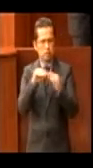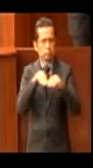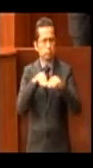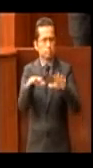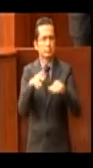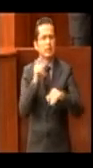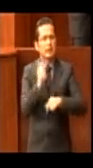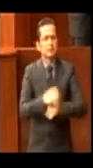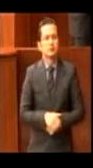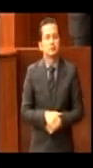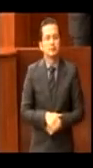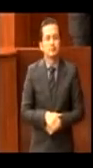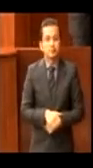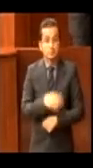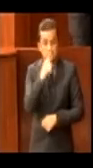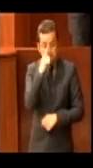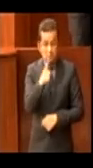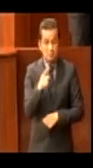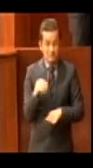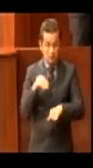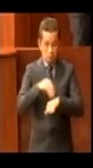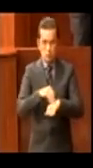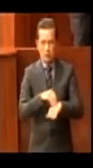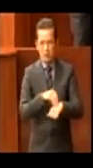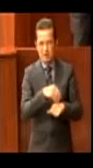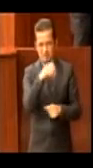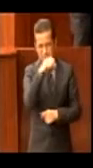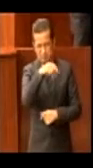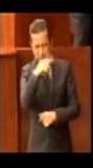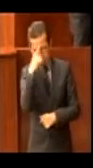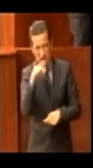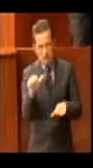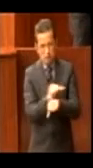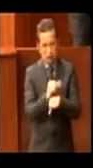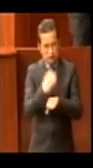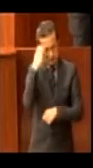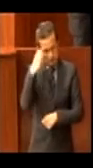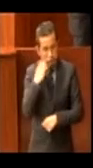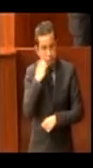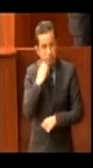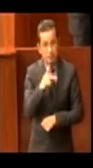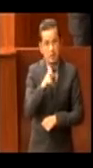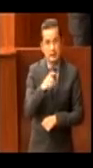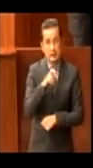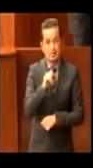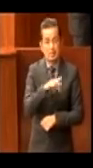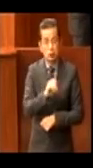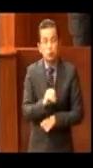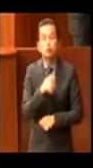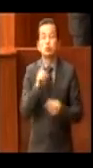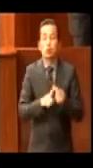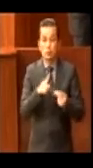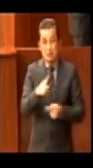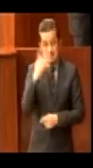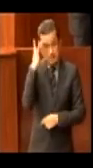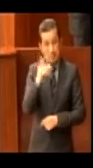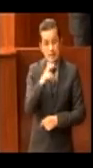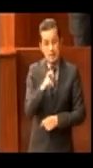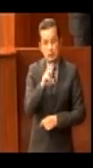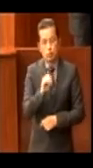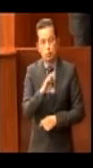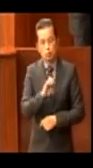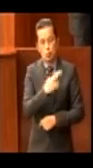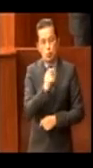conducta de con la colocación de parquímetros en san pedro cholula cuando espinoza torres se desempeñaba como presidente municipal